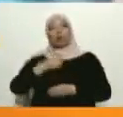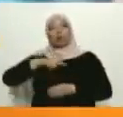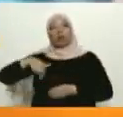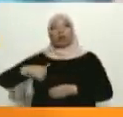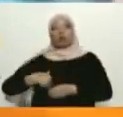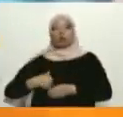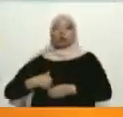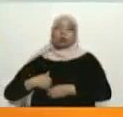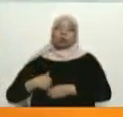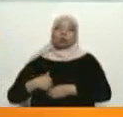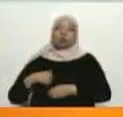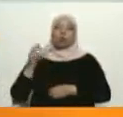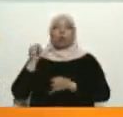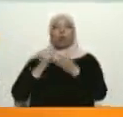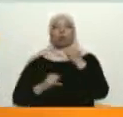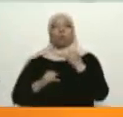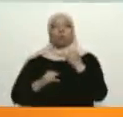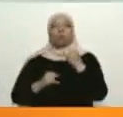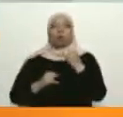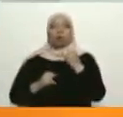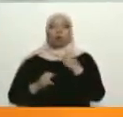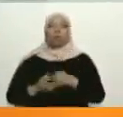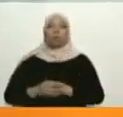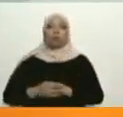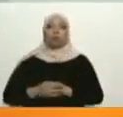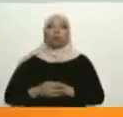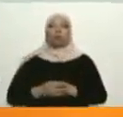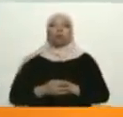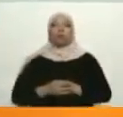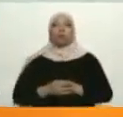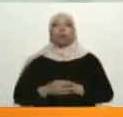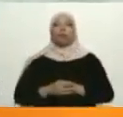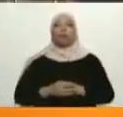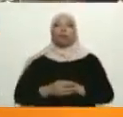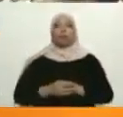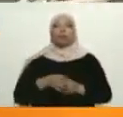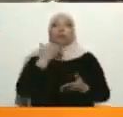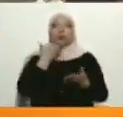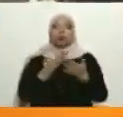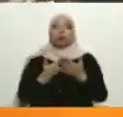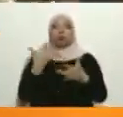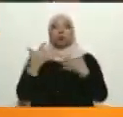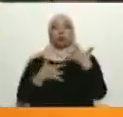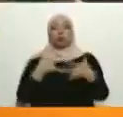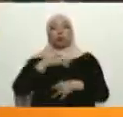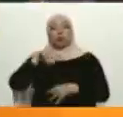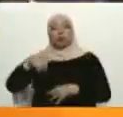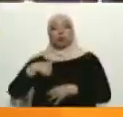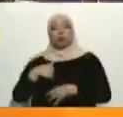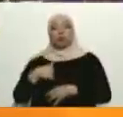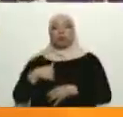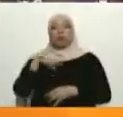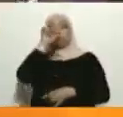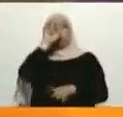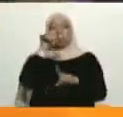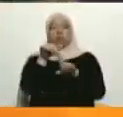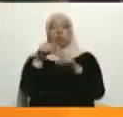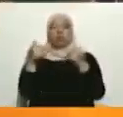hasta la última Estación en Lomas redonda aproximadamente se estará entregando La Quinta Estación quería señalar